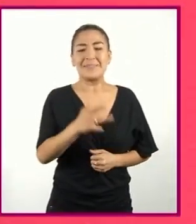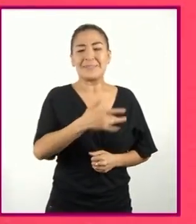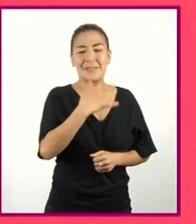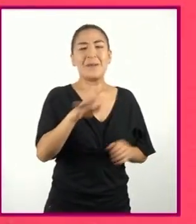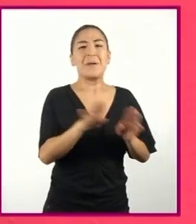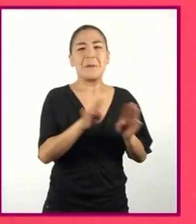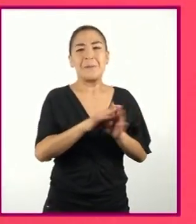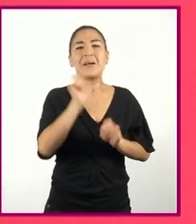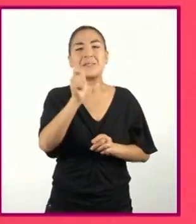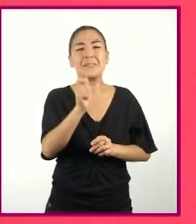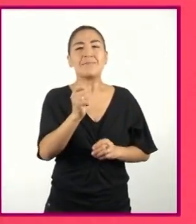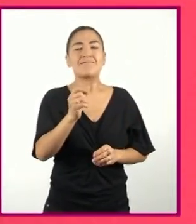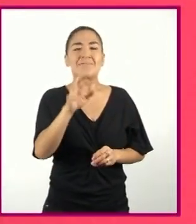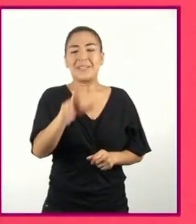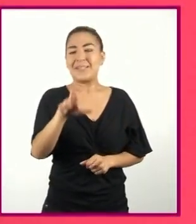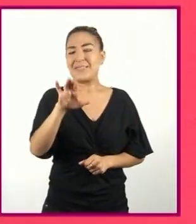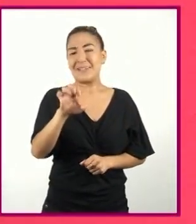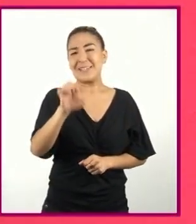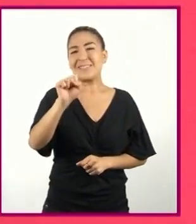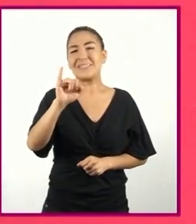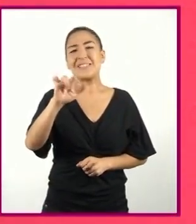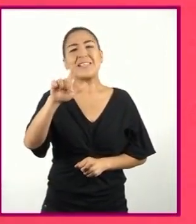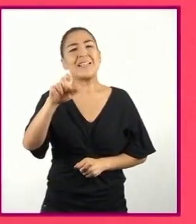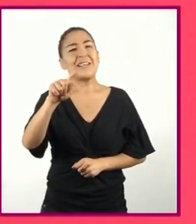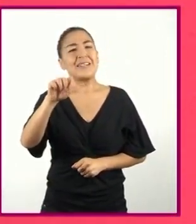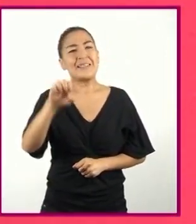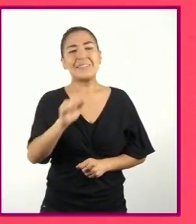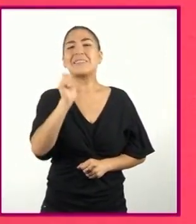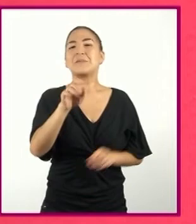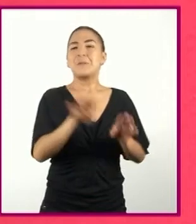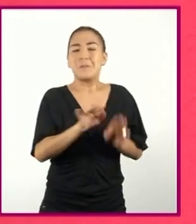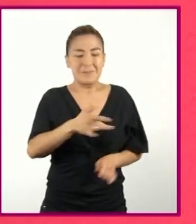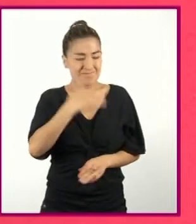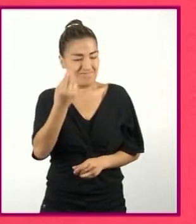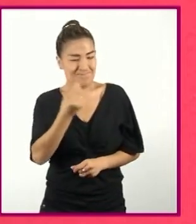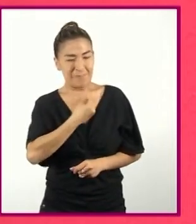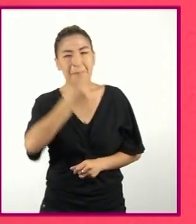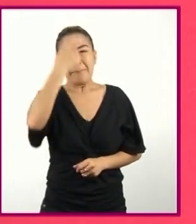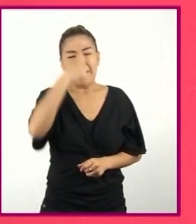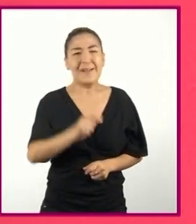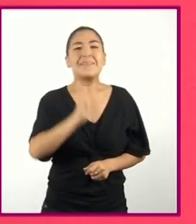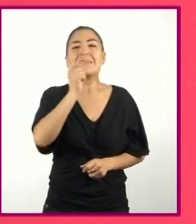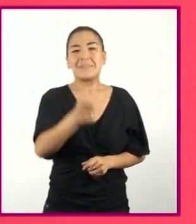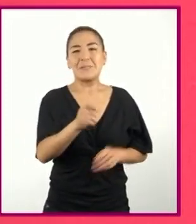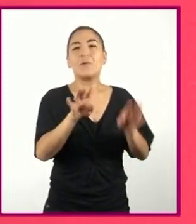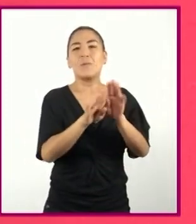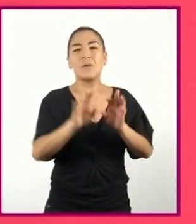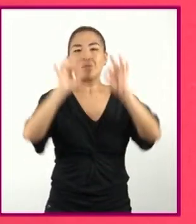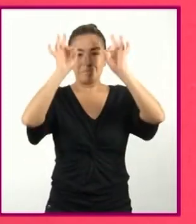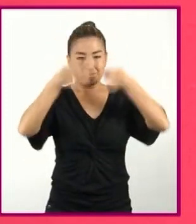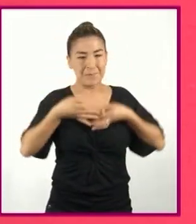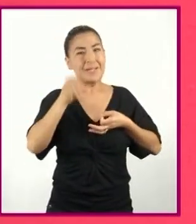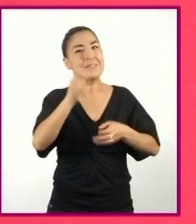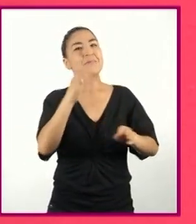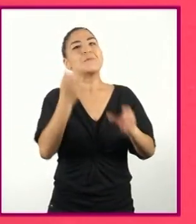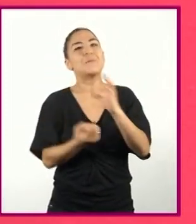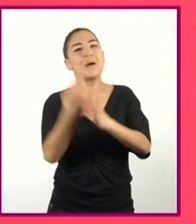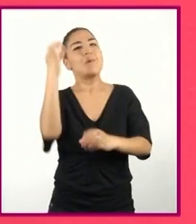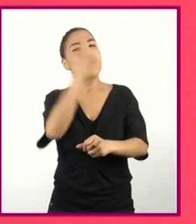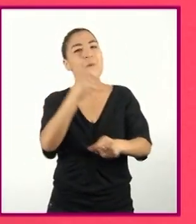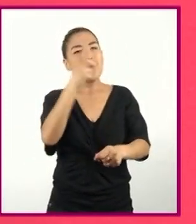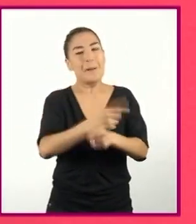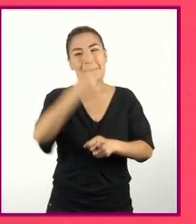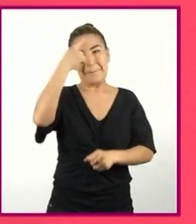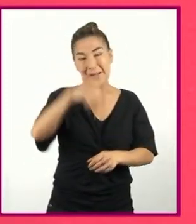seamos resilientes, porque eso nos va a permitir ver nuestras áreas de oportunidad aún en